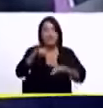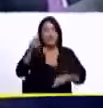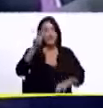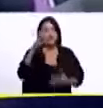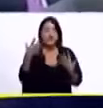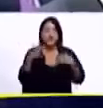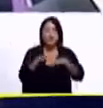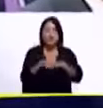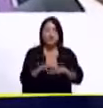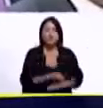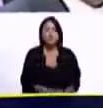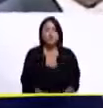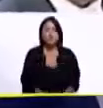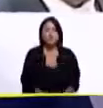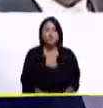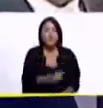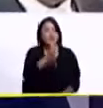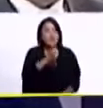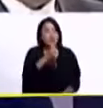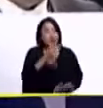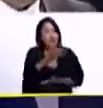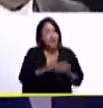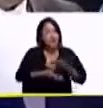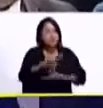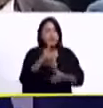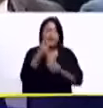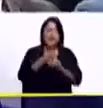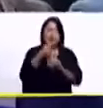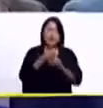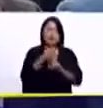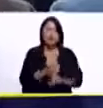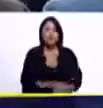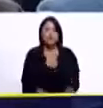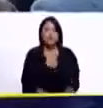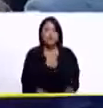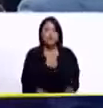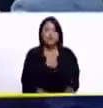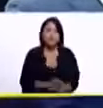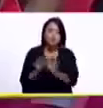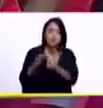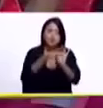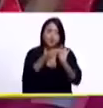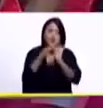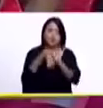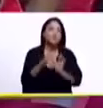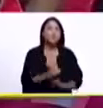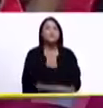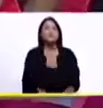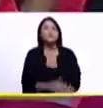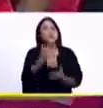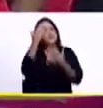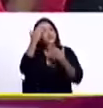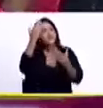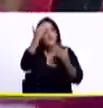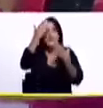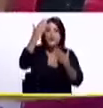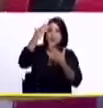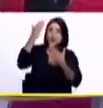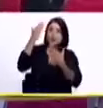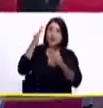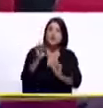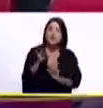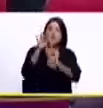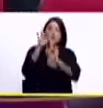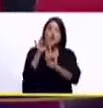inclusión, en la Venezuela de tolerancia, en la Venezuela de lucha conjunta. Te saludo de manera muy especial